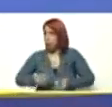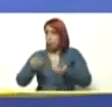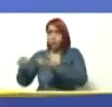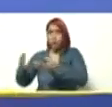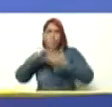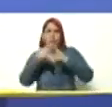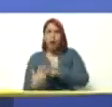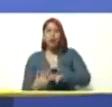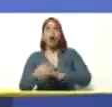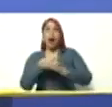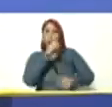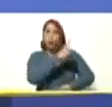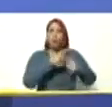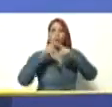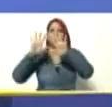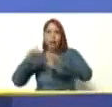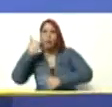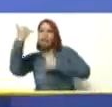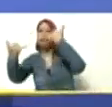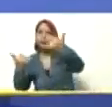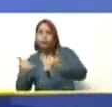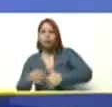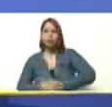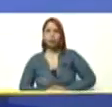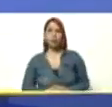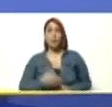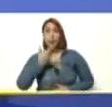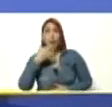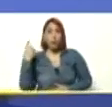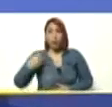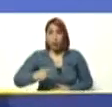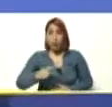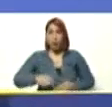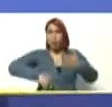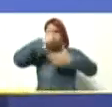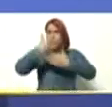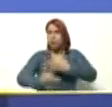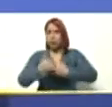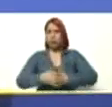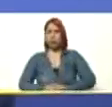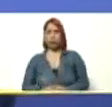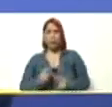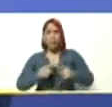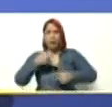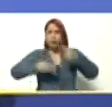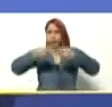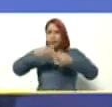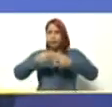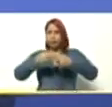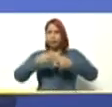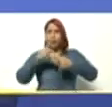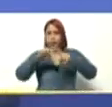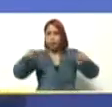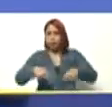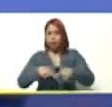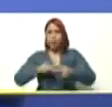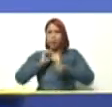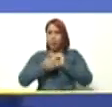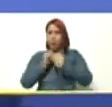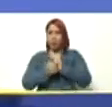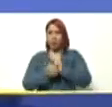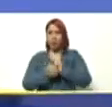por el 1x10. Que tenemos un proyecto para construir una cancha